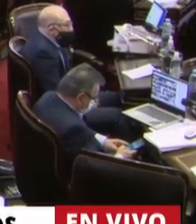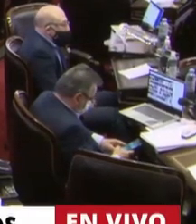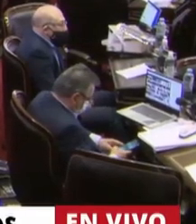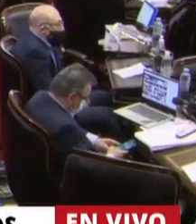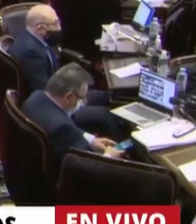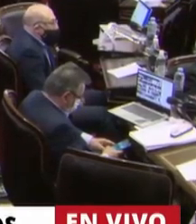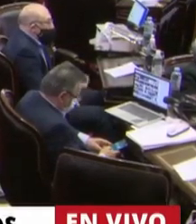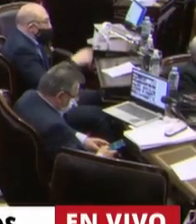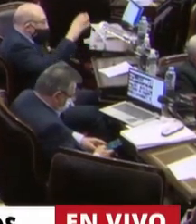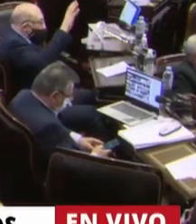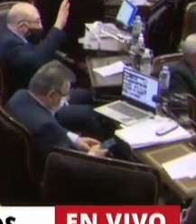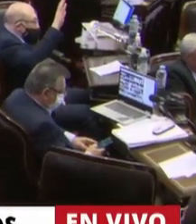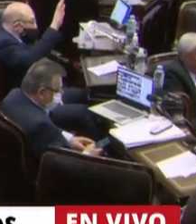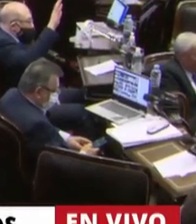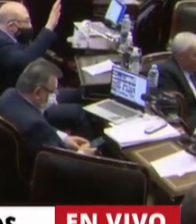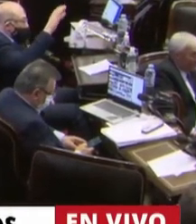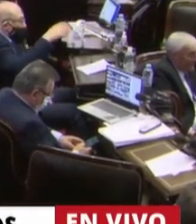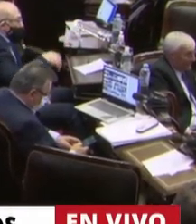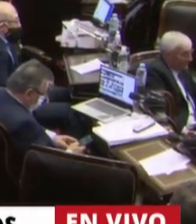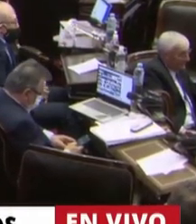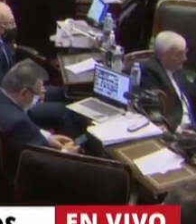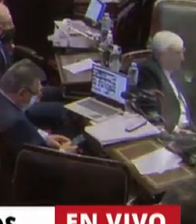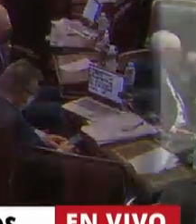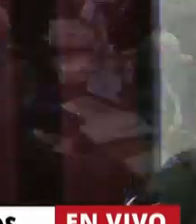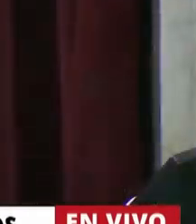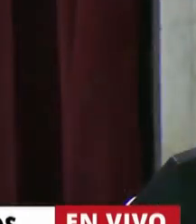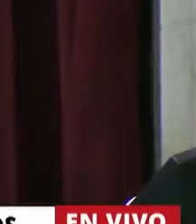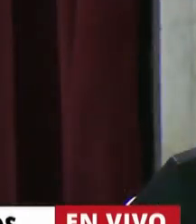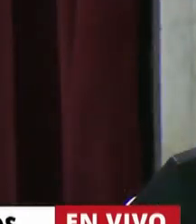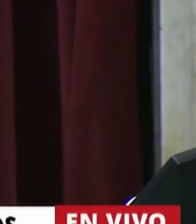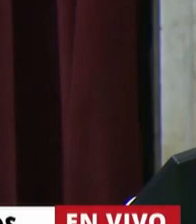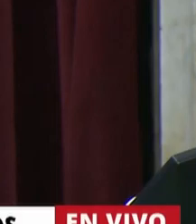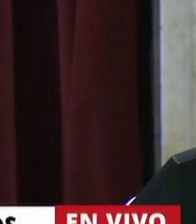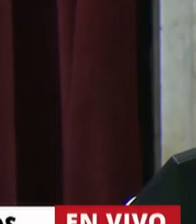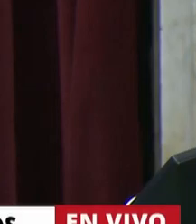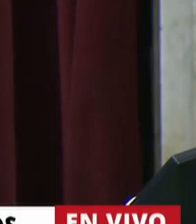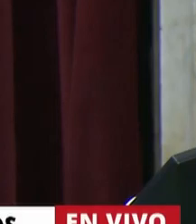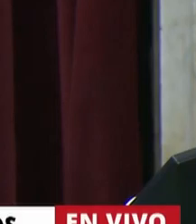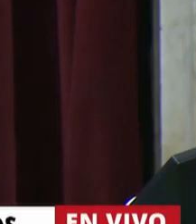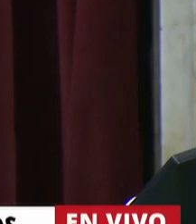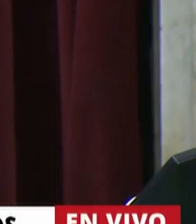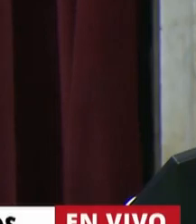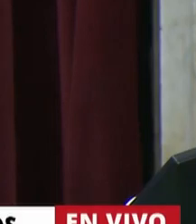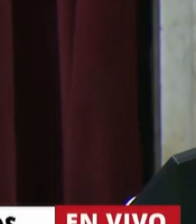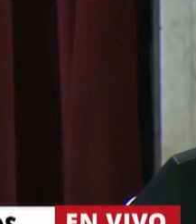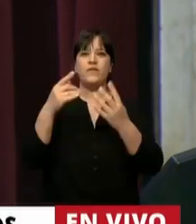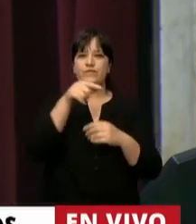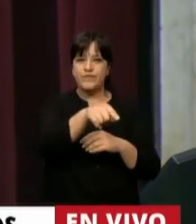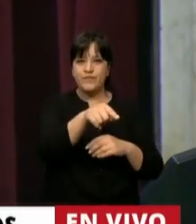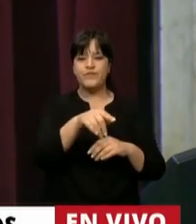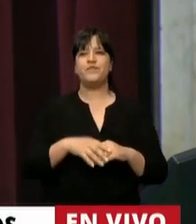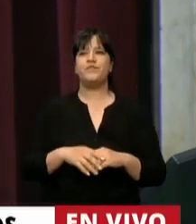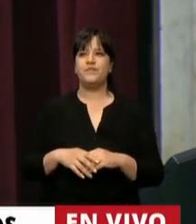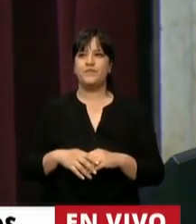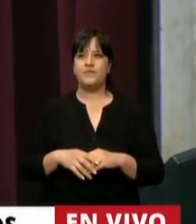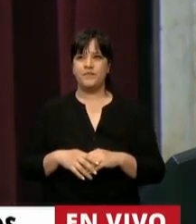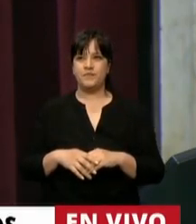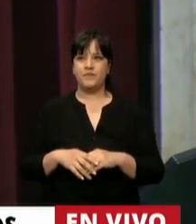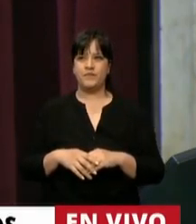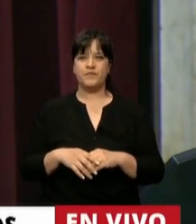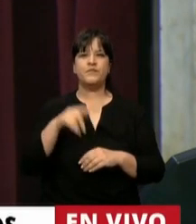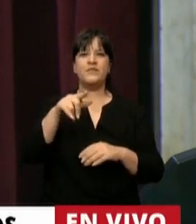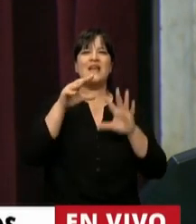También sírvanse marcar su voto. Resulta afirmativo. Se solicita al cuerpo a través